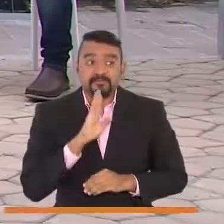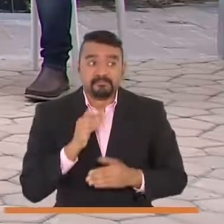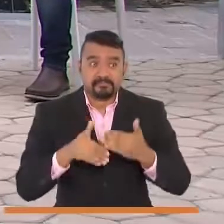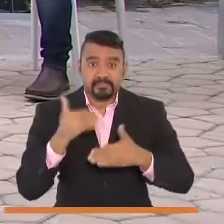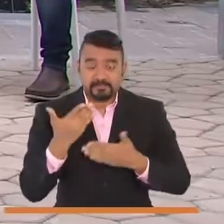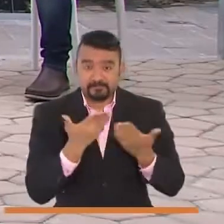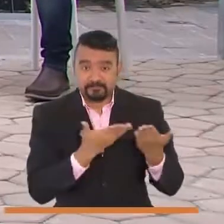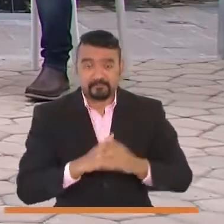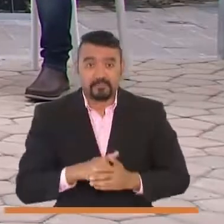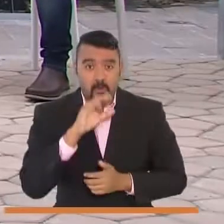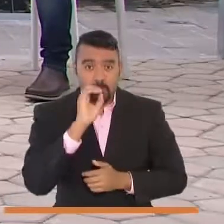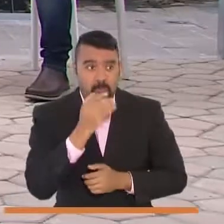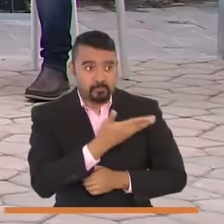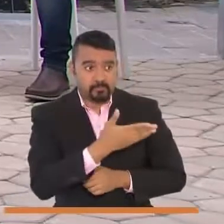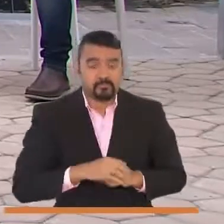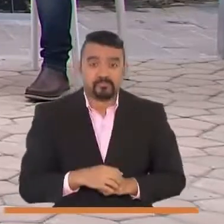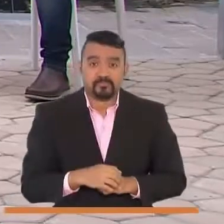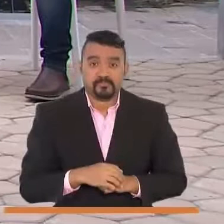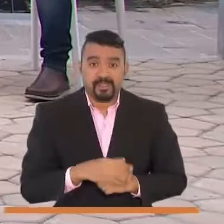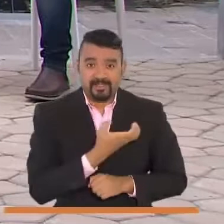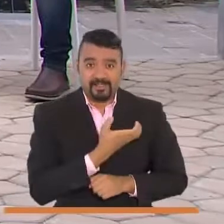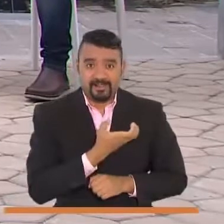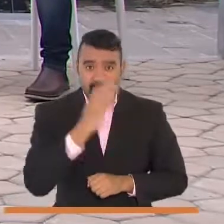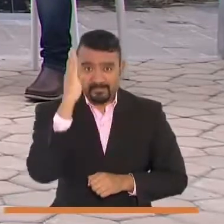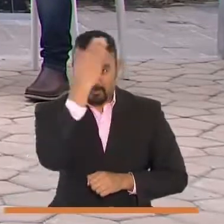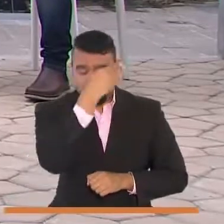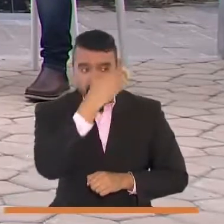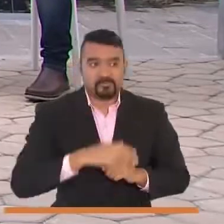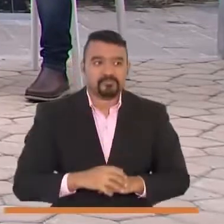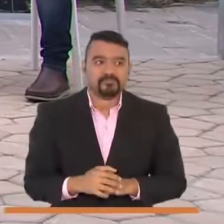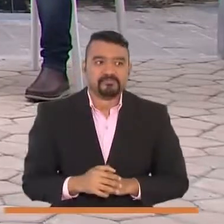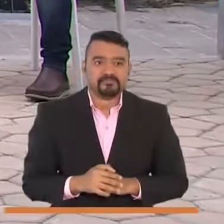nuestro alcalde, Braulio Espinosa Márquez. Gracias, Luisa.